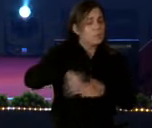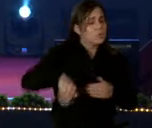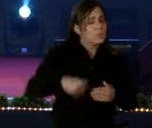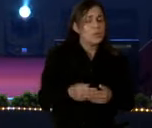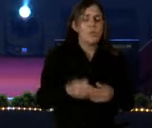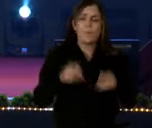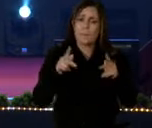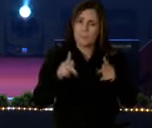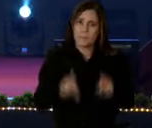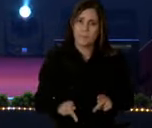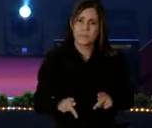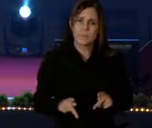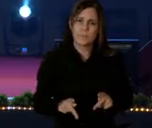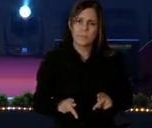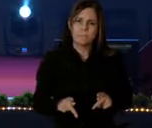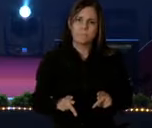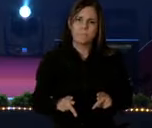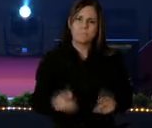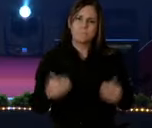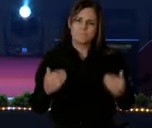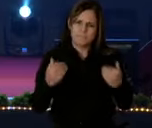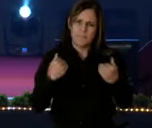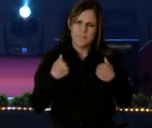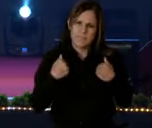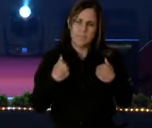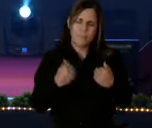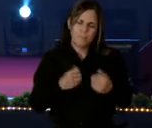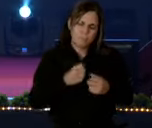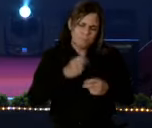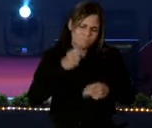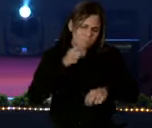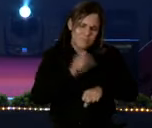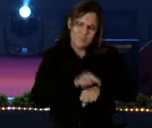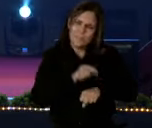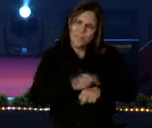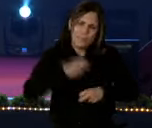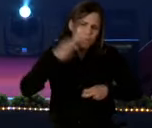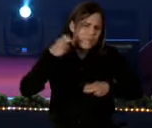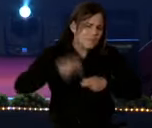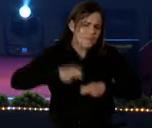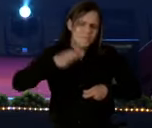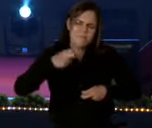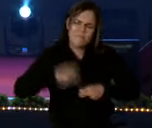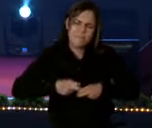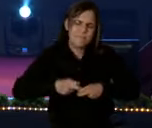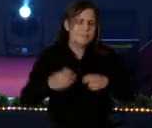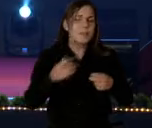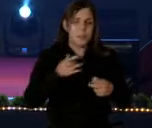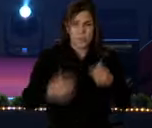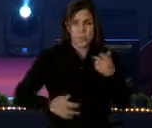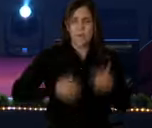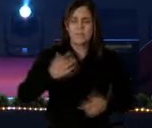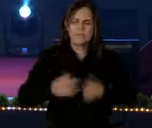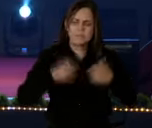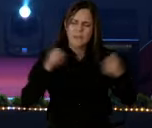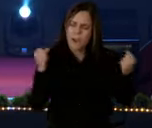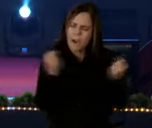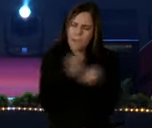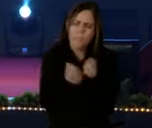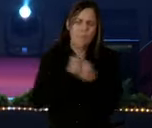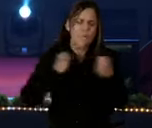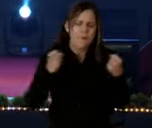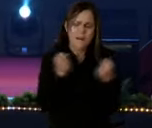que he sentido yo. Amor, amor, amor. ¿Cuán grande es ese amor? El amor de Dios en cada uno de nosotros. Eso